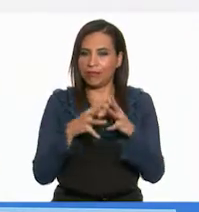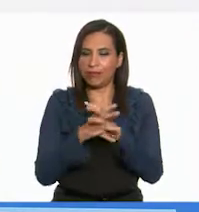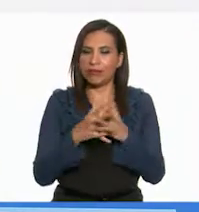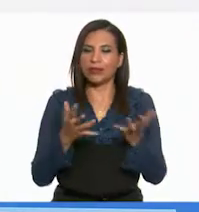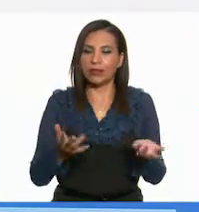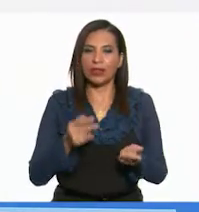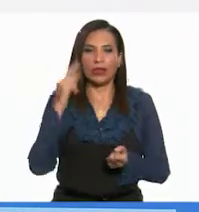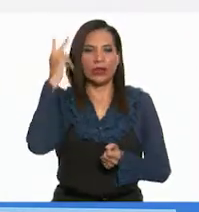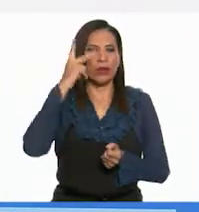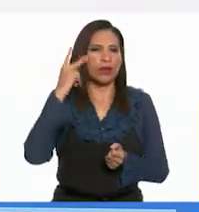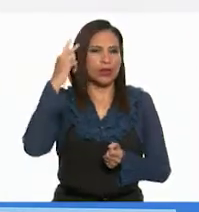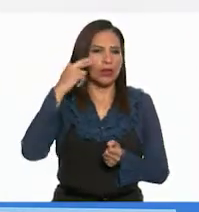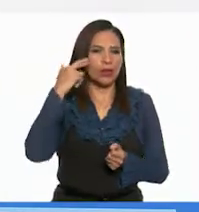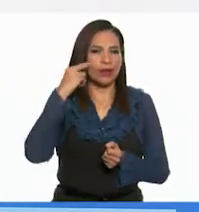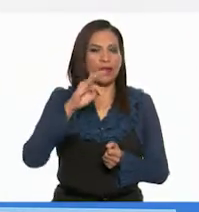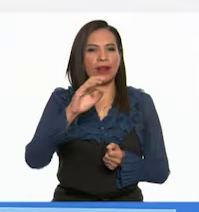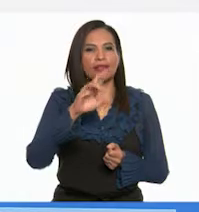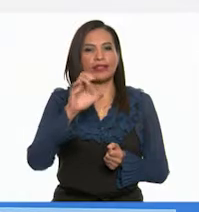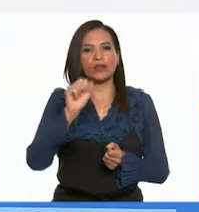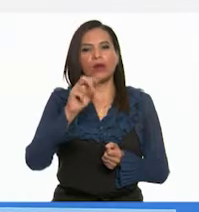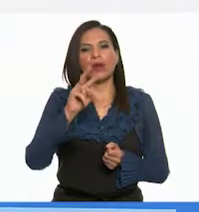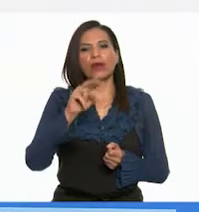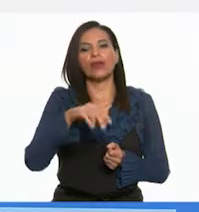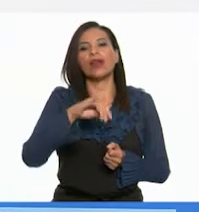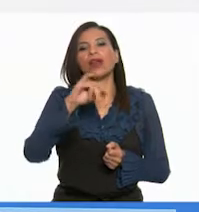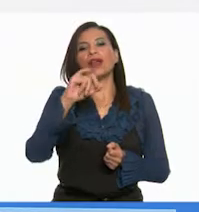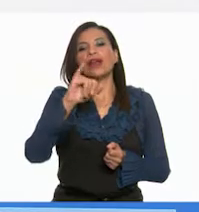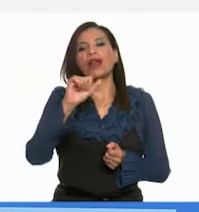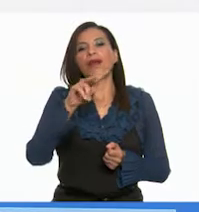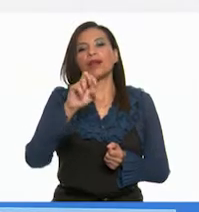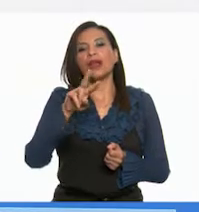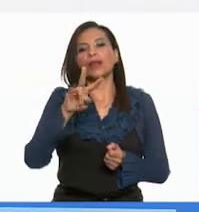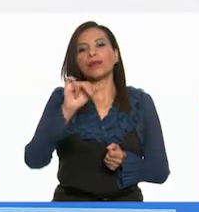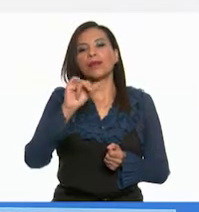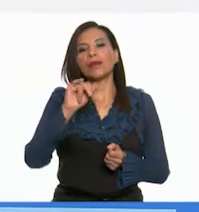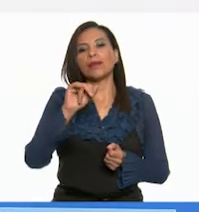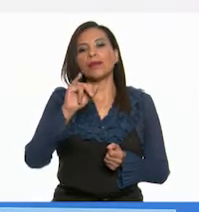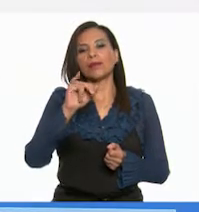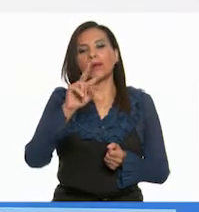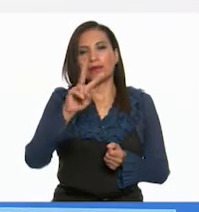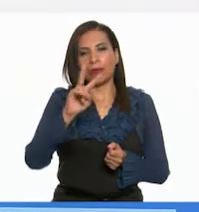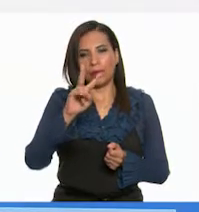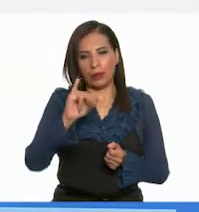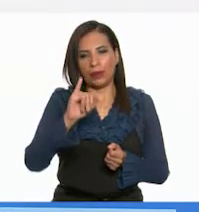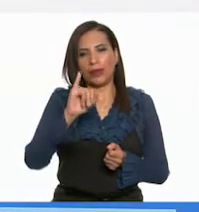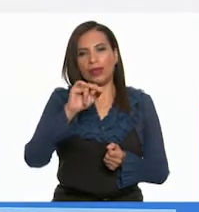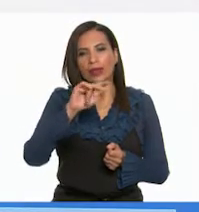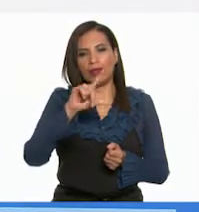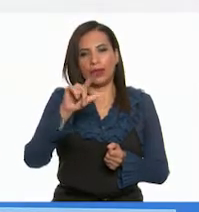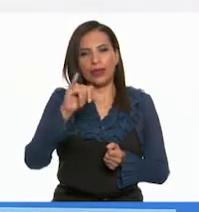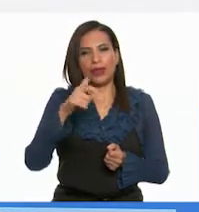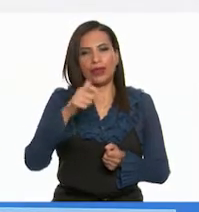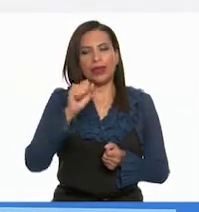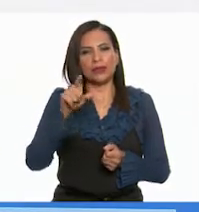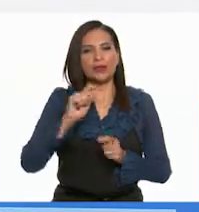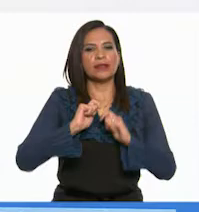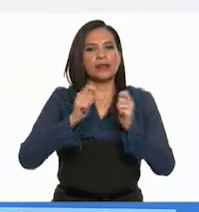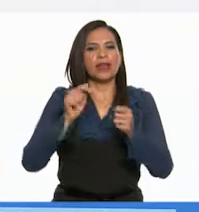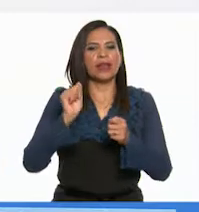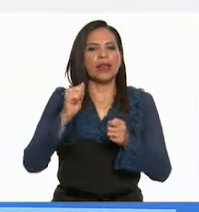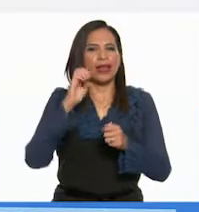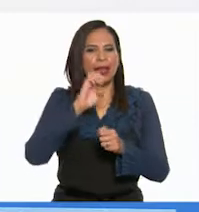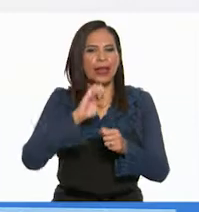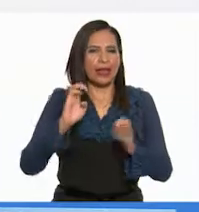que el virrey Francisco Javier Venegas inmediatamente envió a las tropas conocidas como Ejército